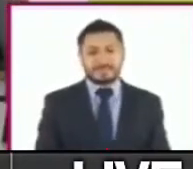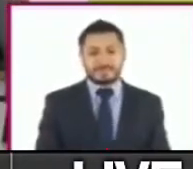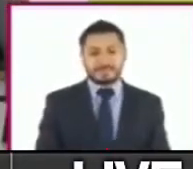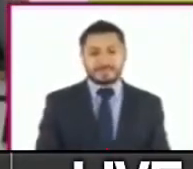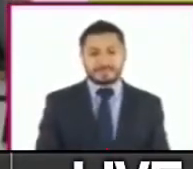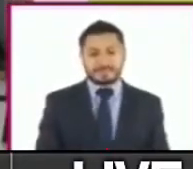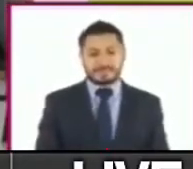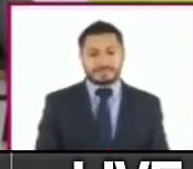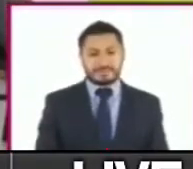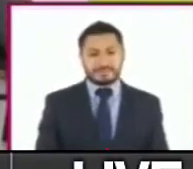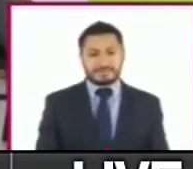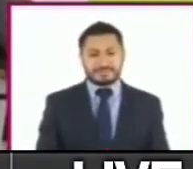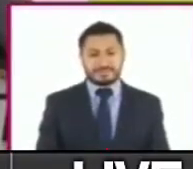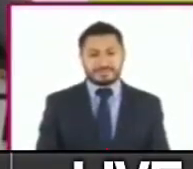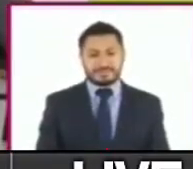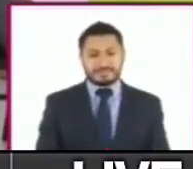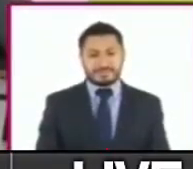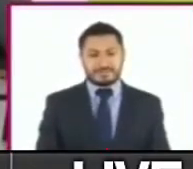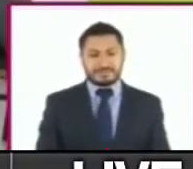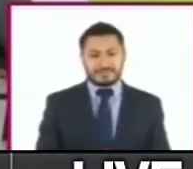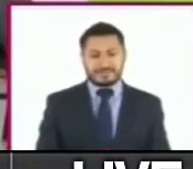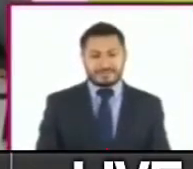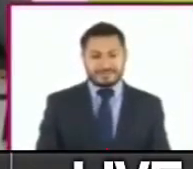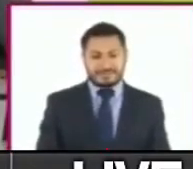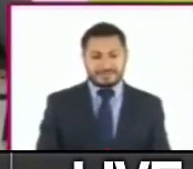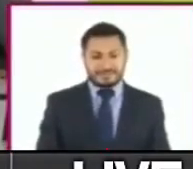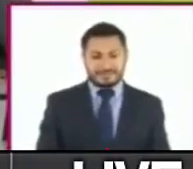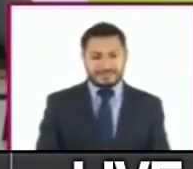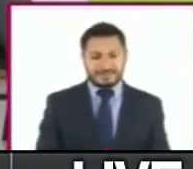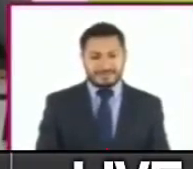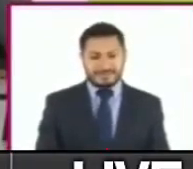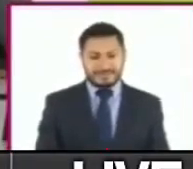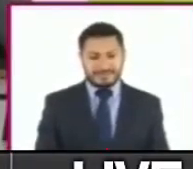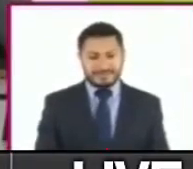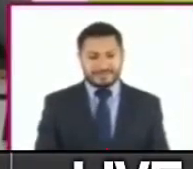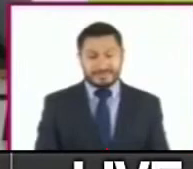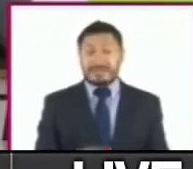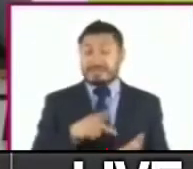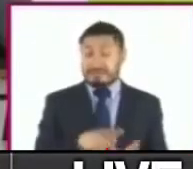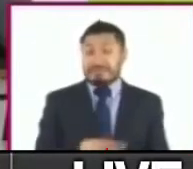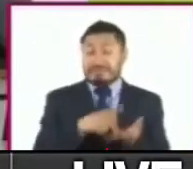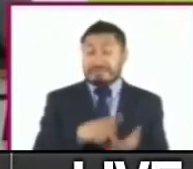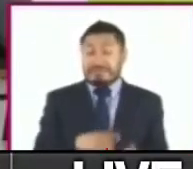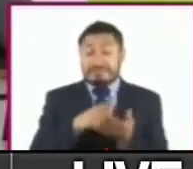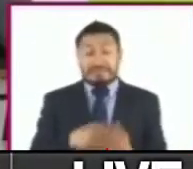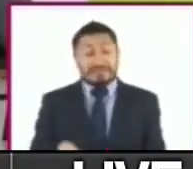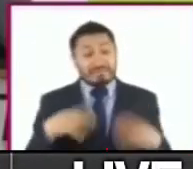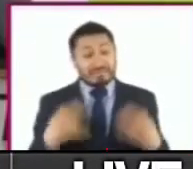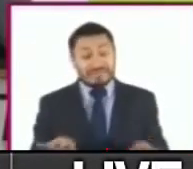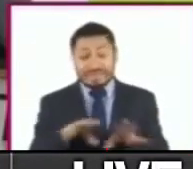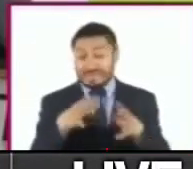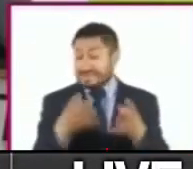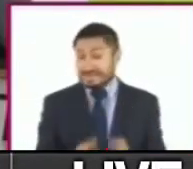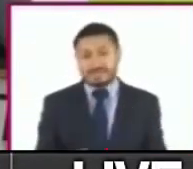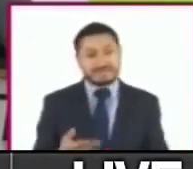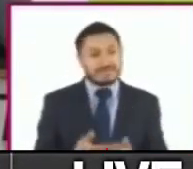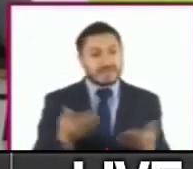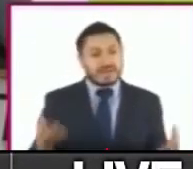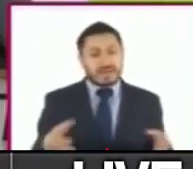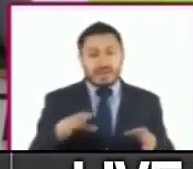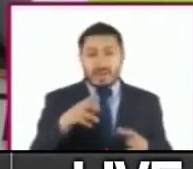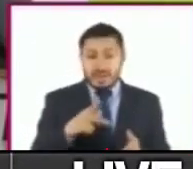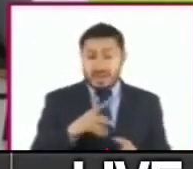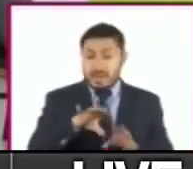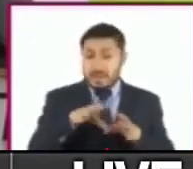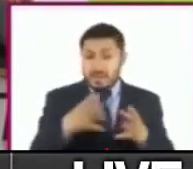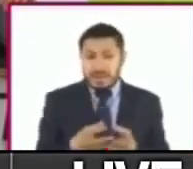Toma una. Me tocó color rojo. A mí azul. Ah, está pesada. Perfecto. Y con nuestra pelota vamos a comenzar ahora